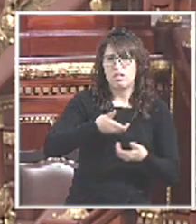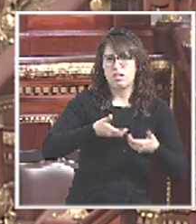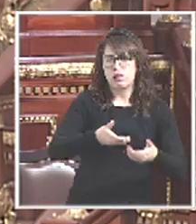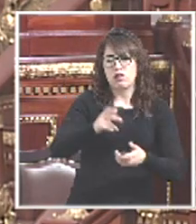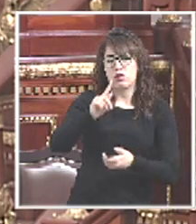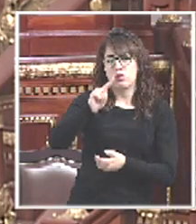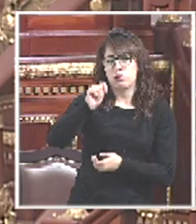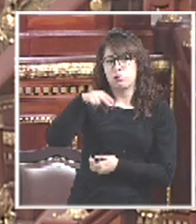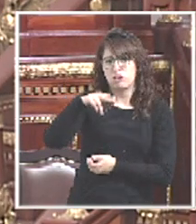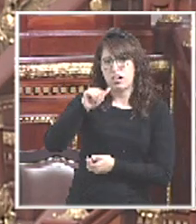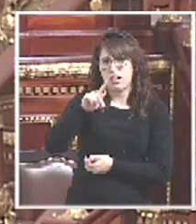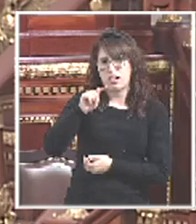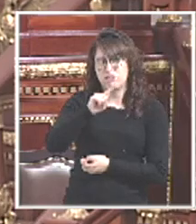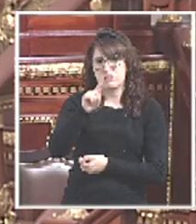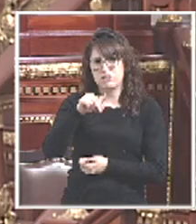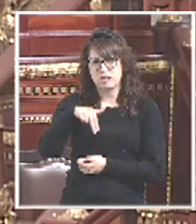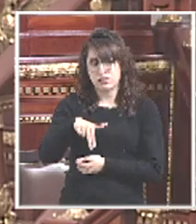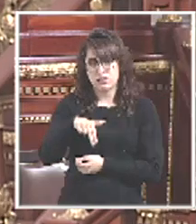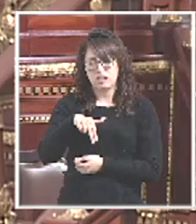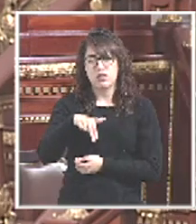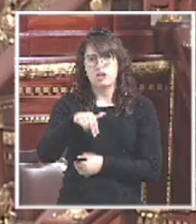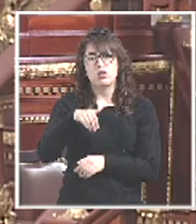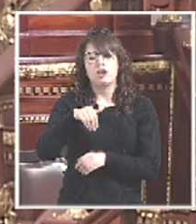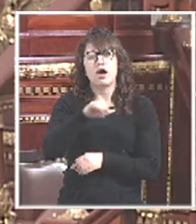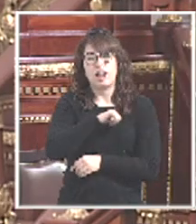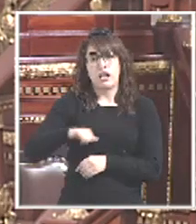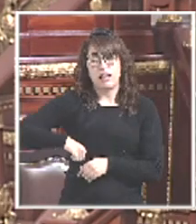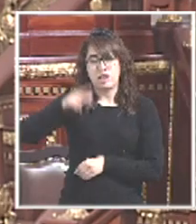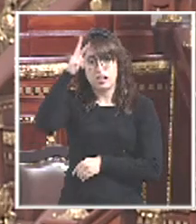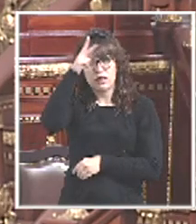38, Tlaxpana, Miguel Hidalgo. En respuesta